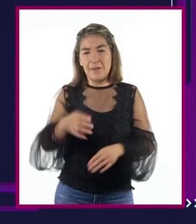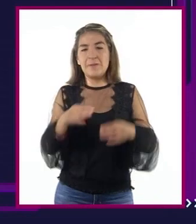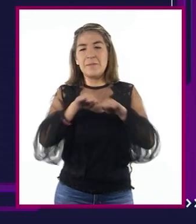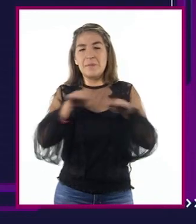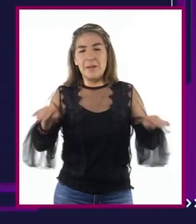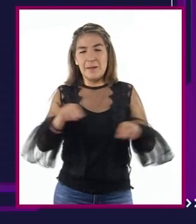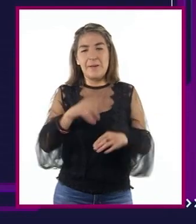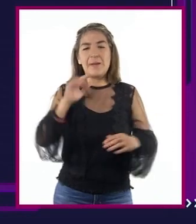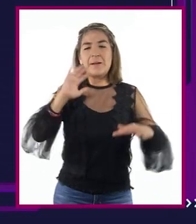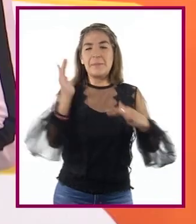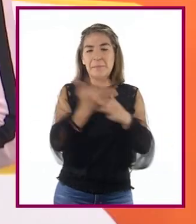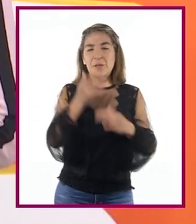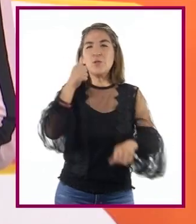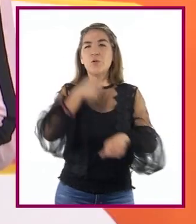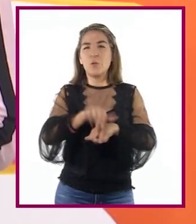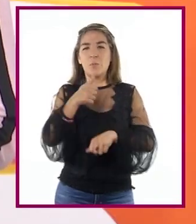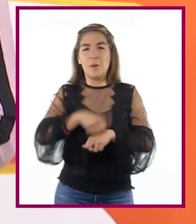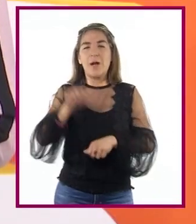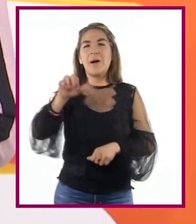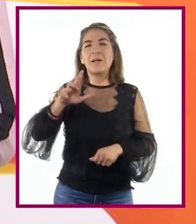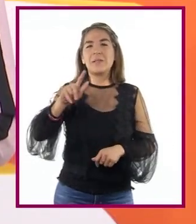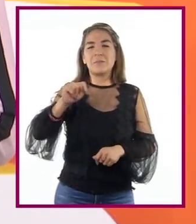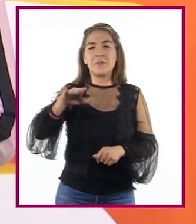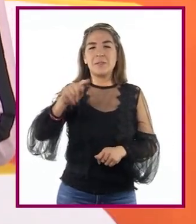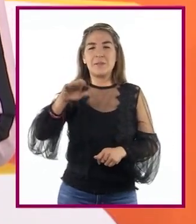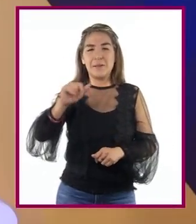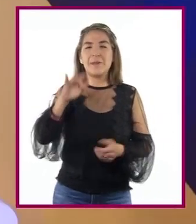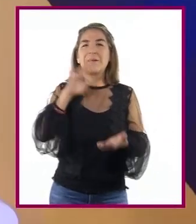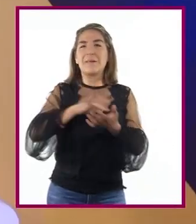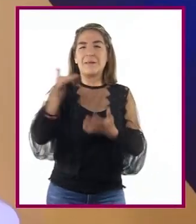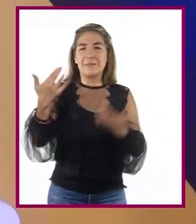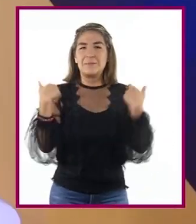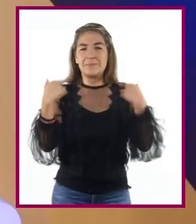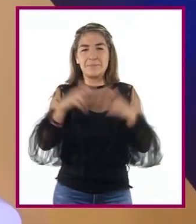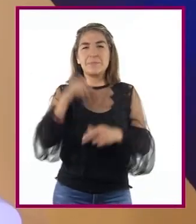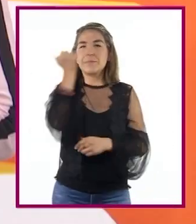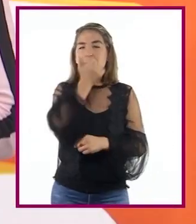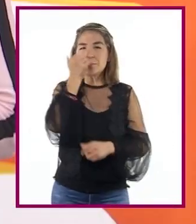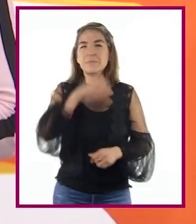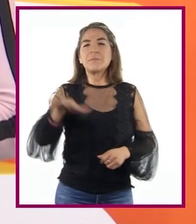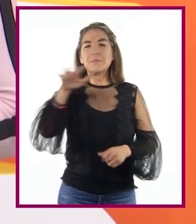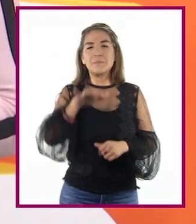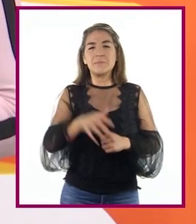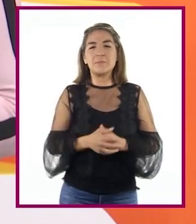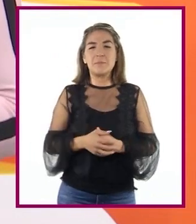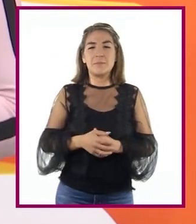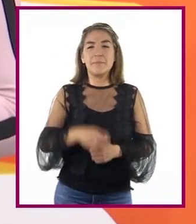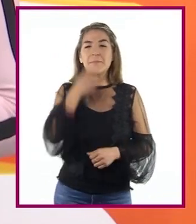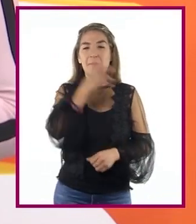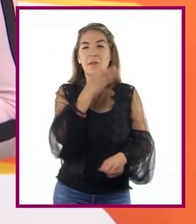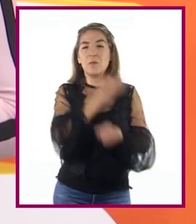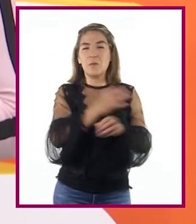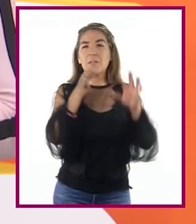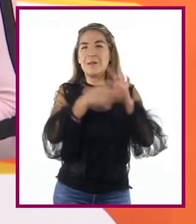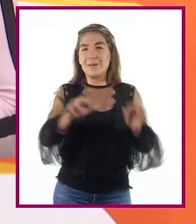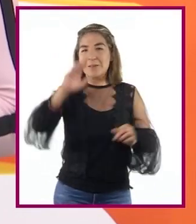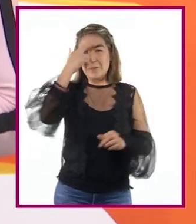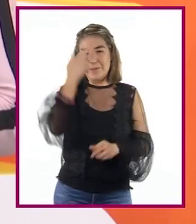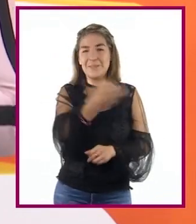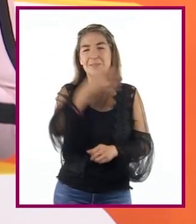la media aritmética. Gracias, maestro Mario. Alumnas y alumnos, después de recordar estos